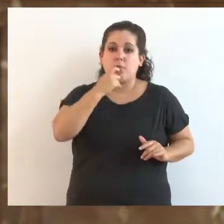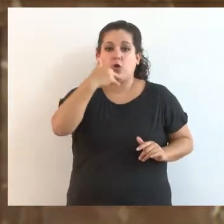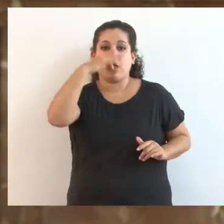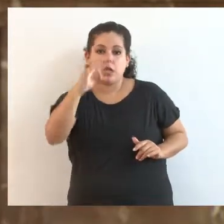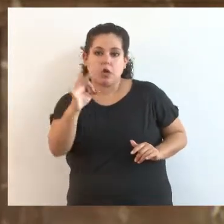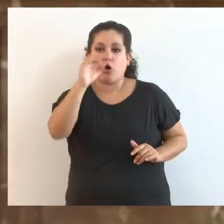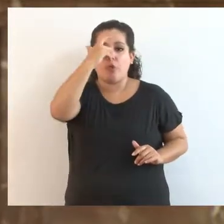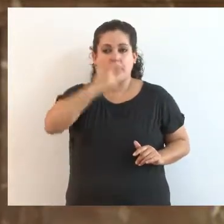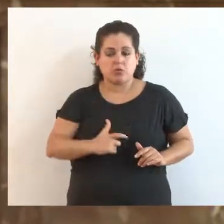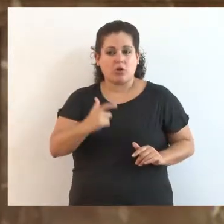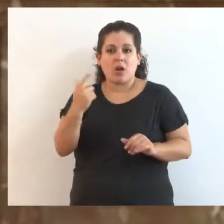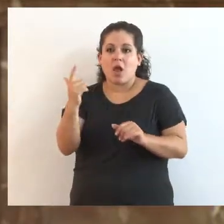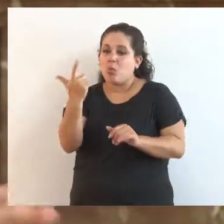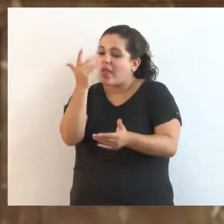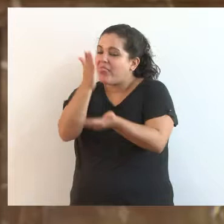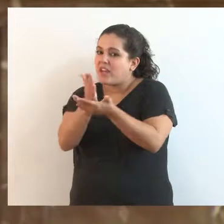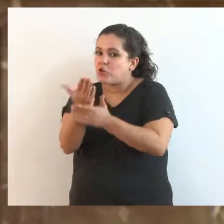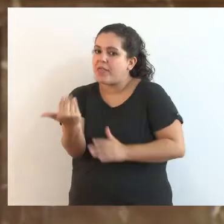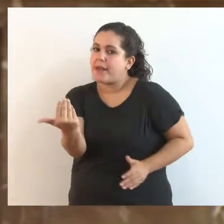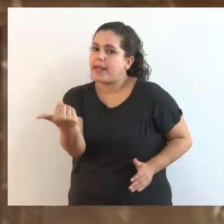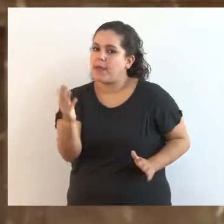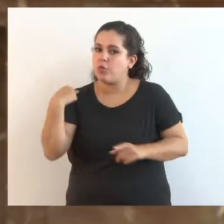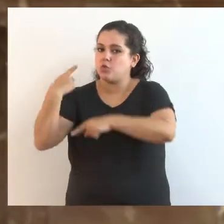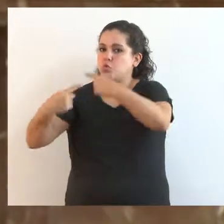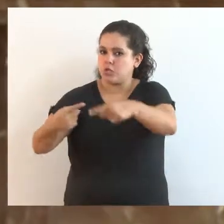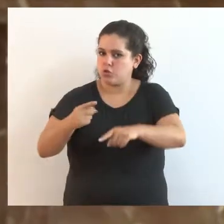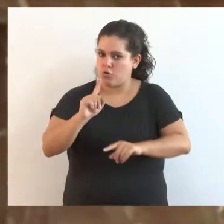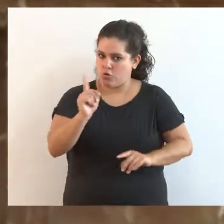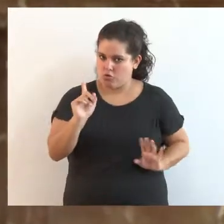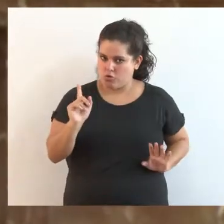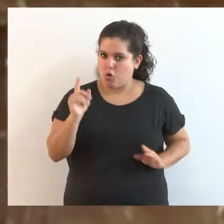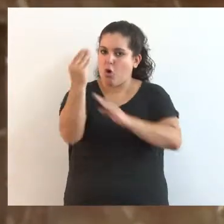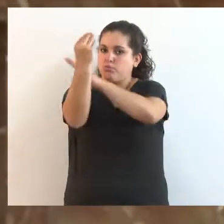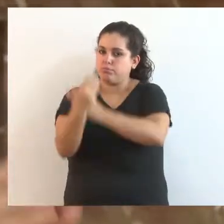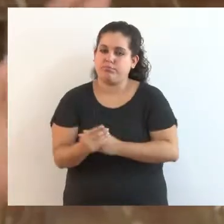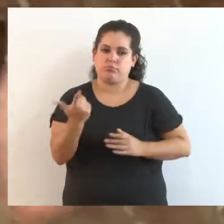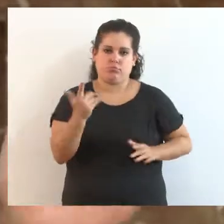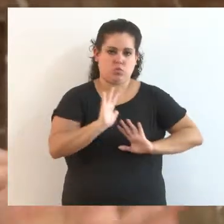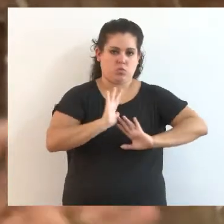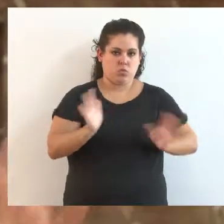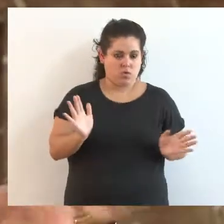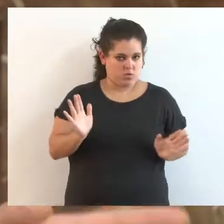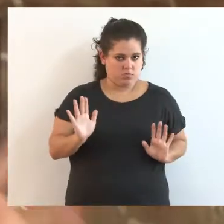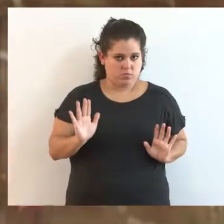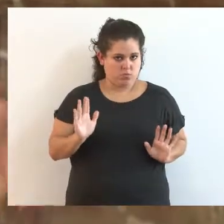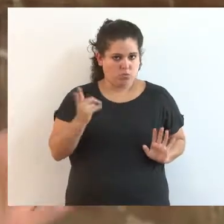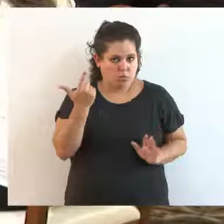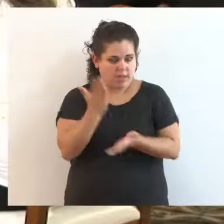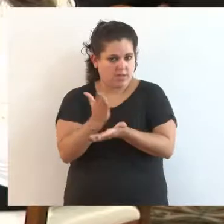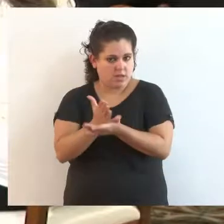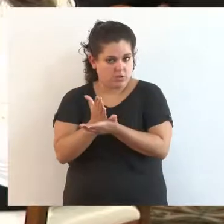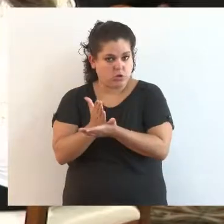al hijo o a la persona a reclamarles derechos de sucesión y alimentos al progenitor, y ni siquiera a la